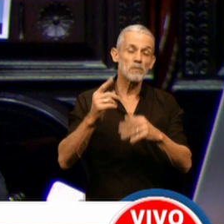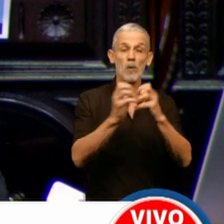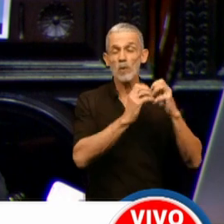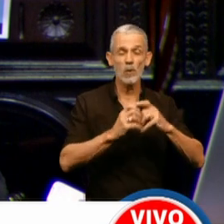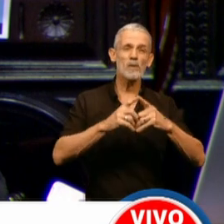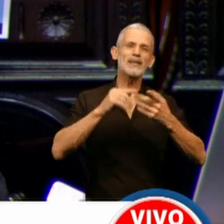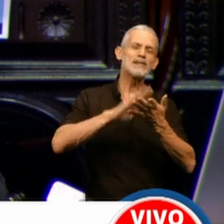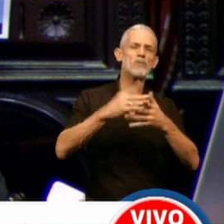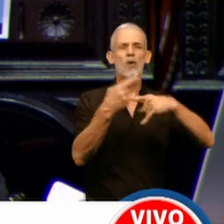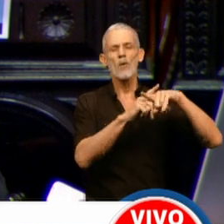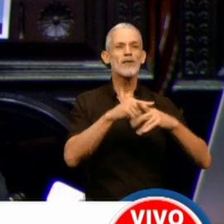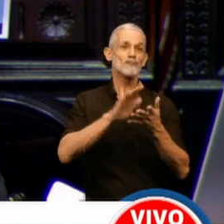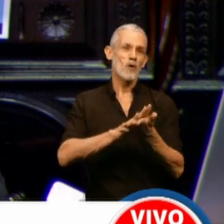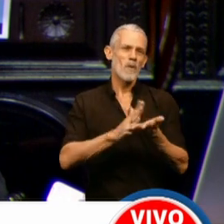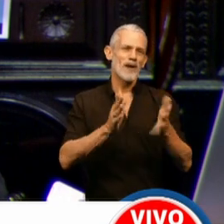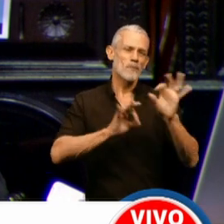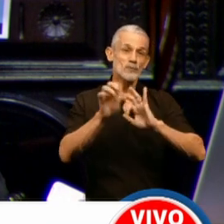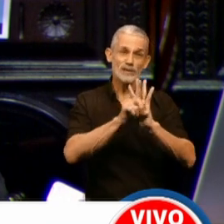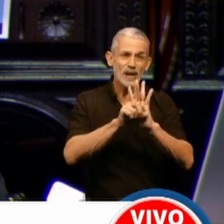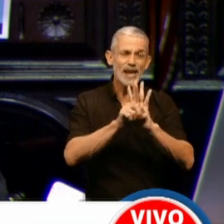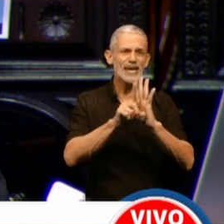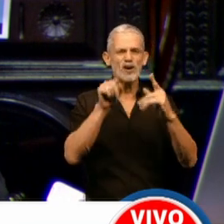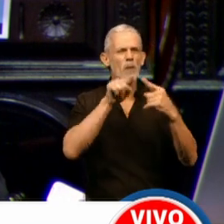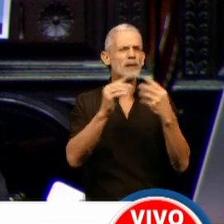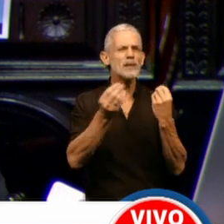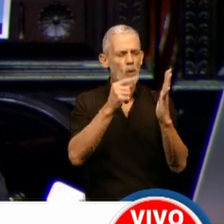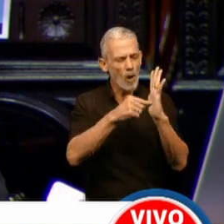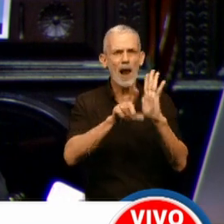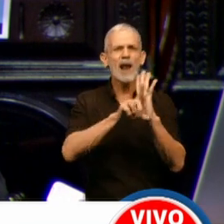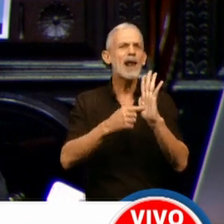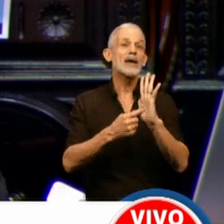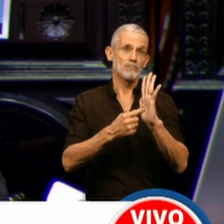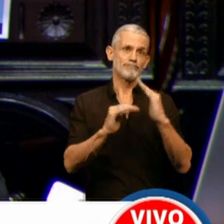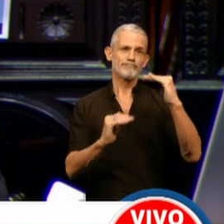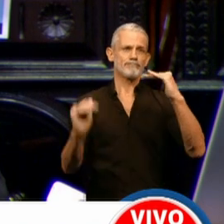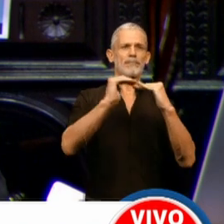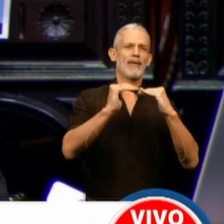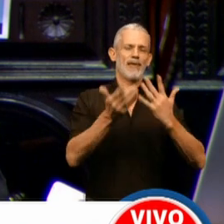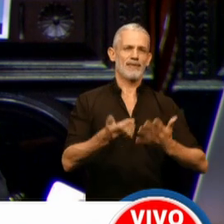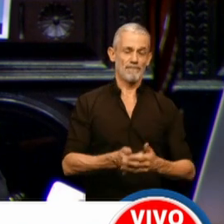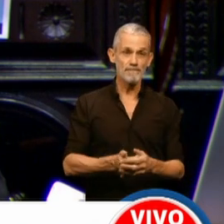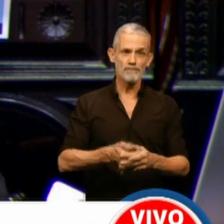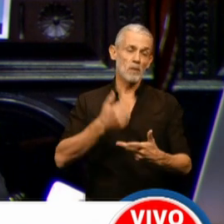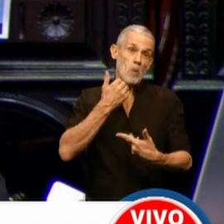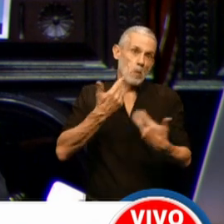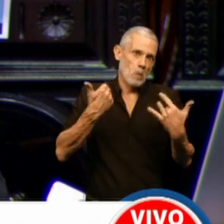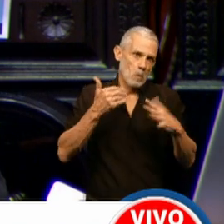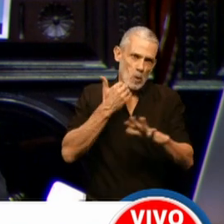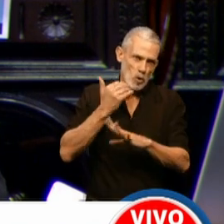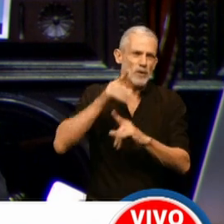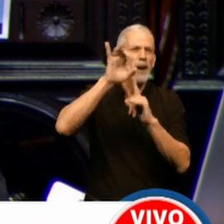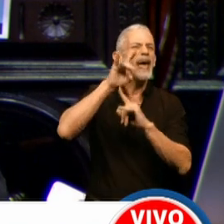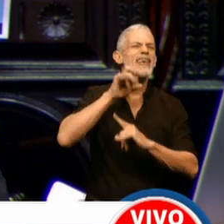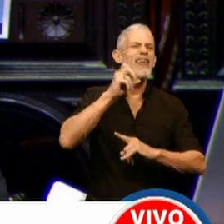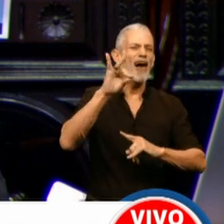si se quiere el espíritu de la ley que el espíritu de la ley lo que busca es la equidad bueno quizás no saben lo que significa